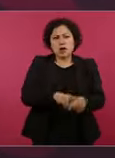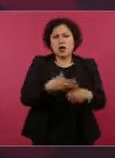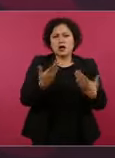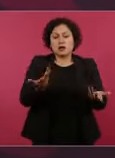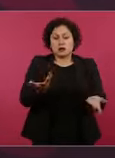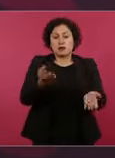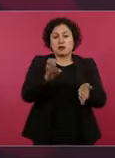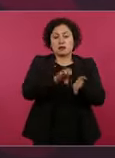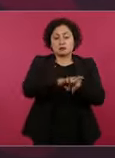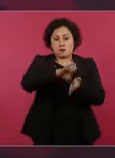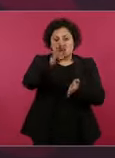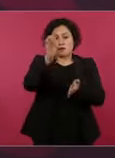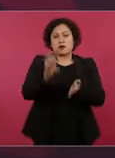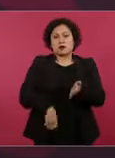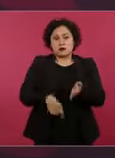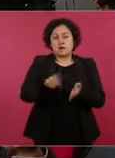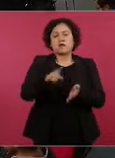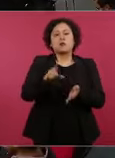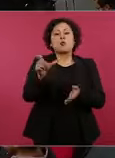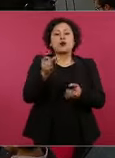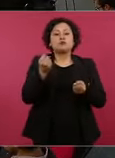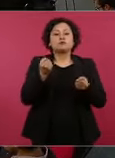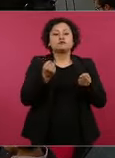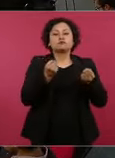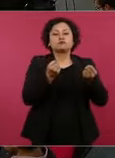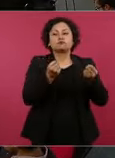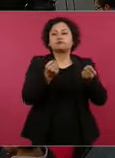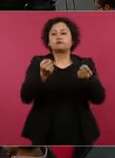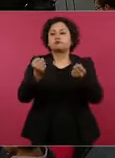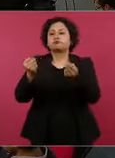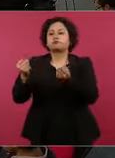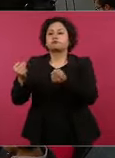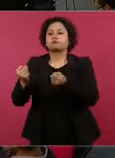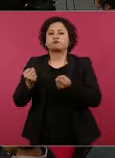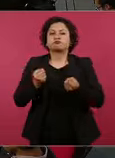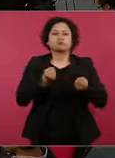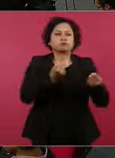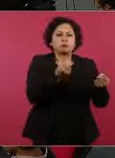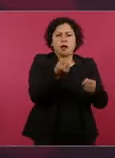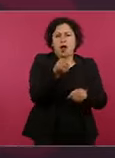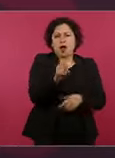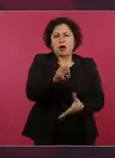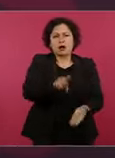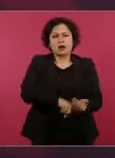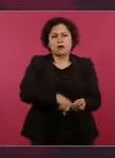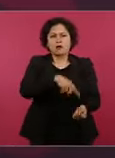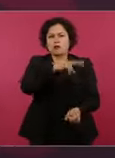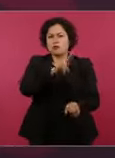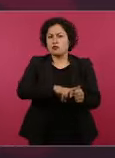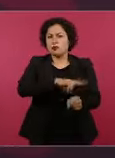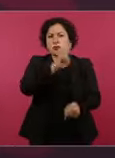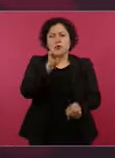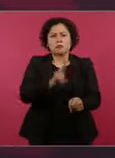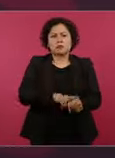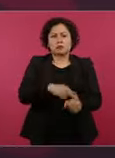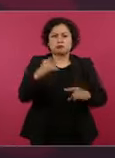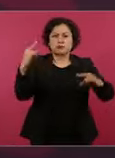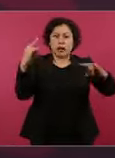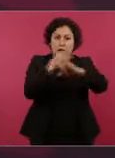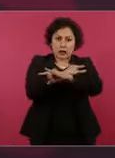recorre todo el país. En las carreteras los paran a uno.